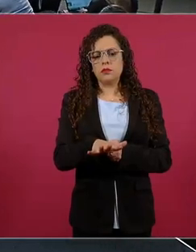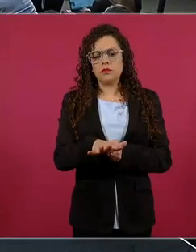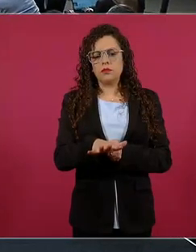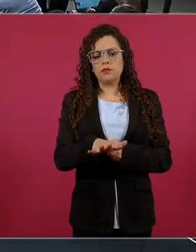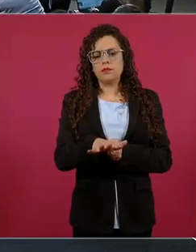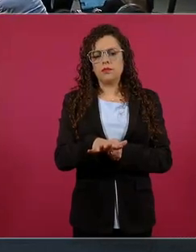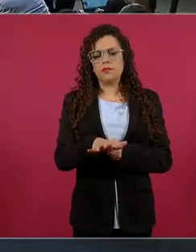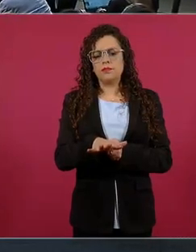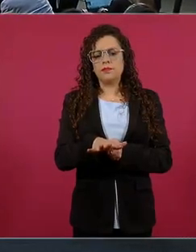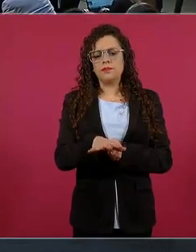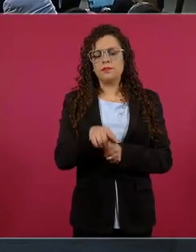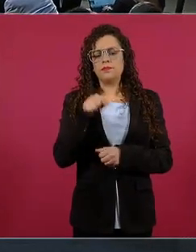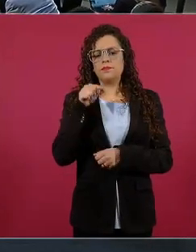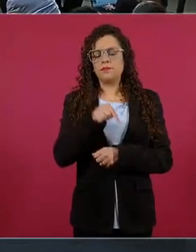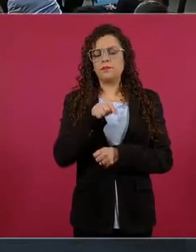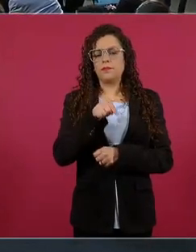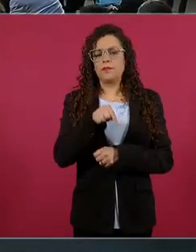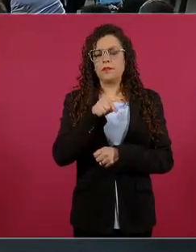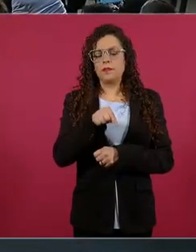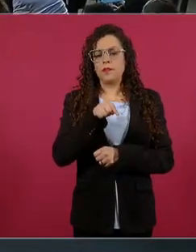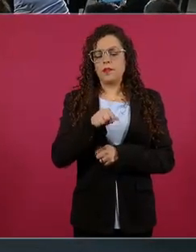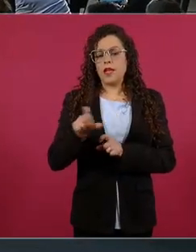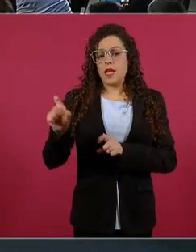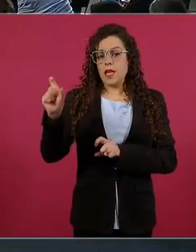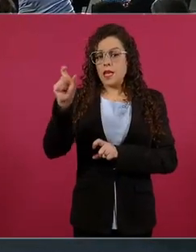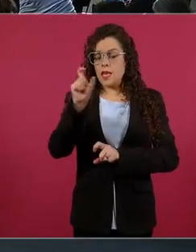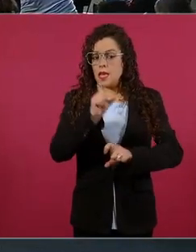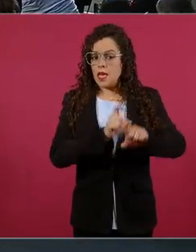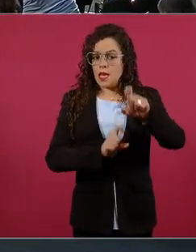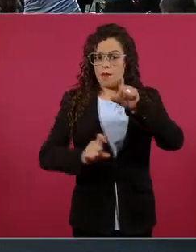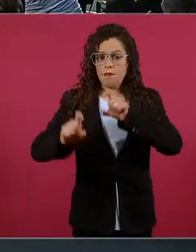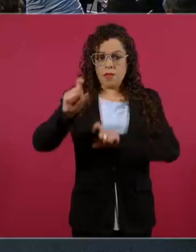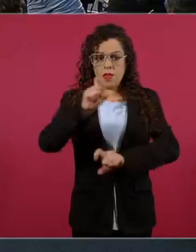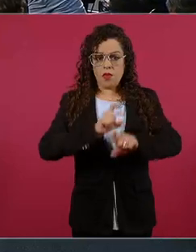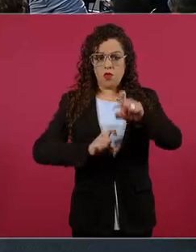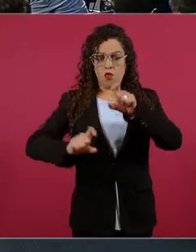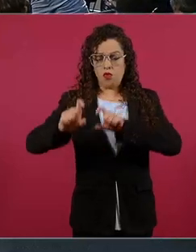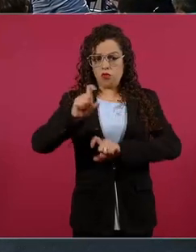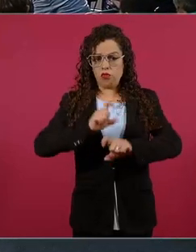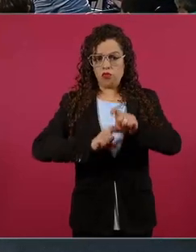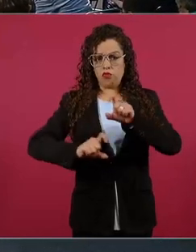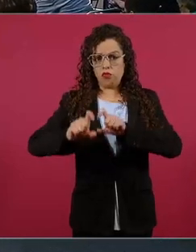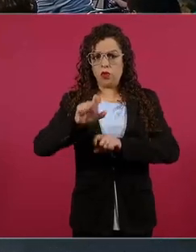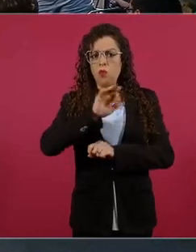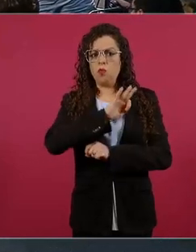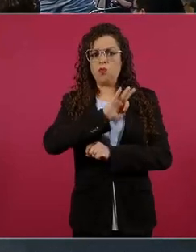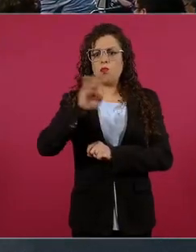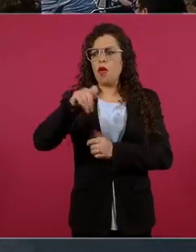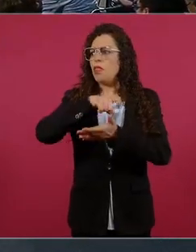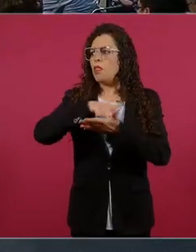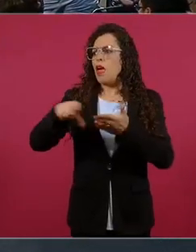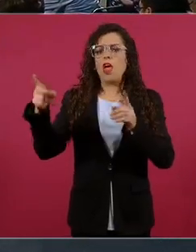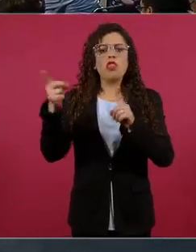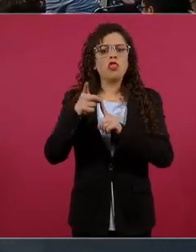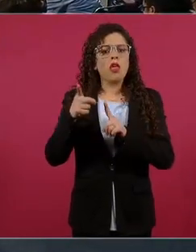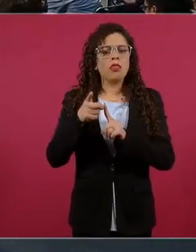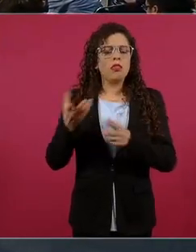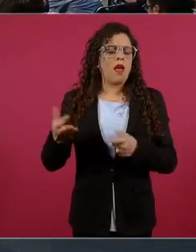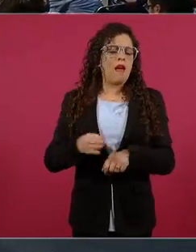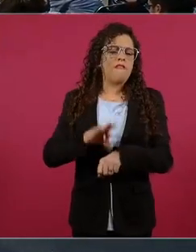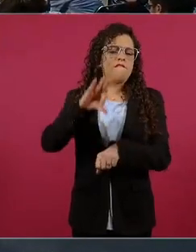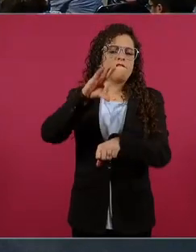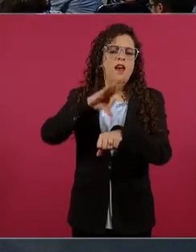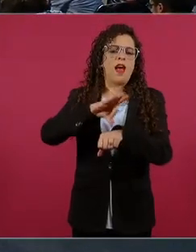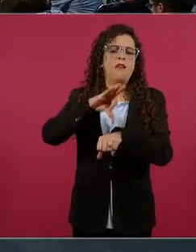químicos que se venden en farmacias y que tienen que ver con